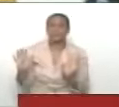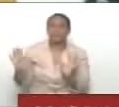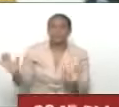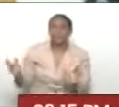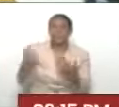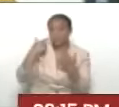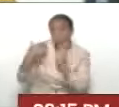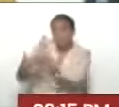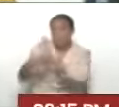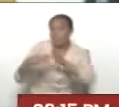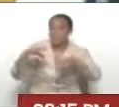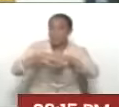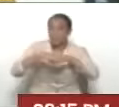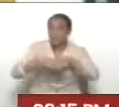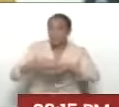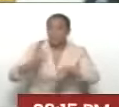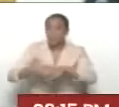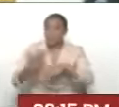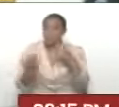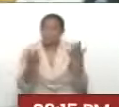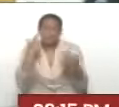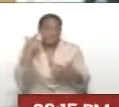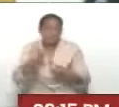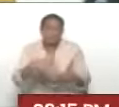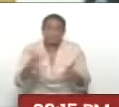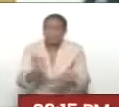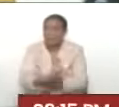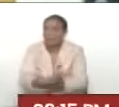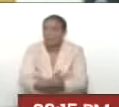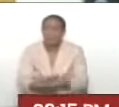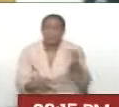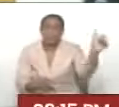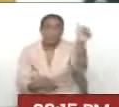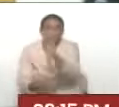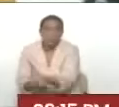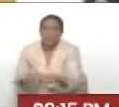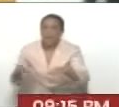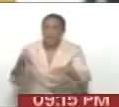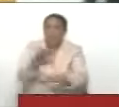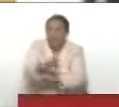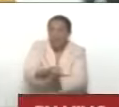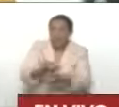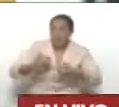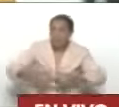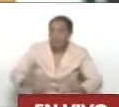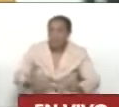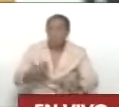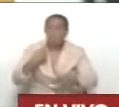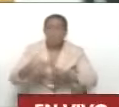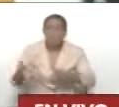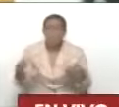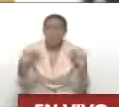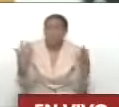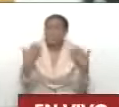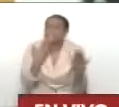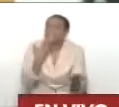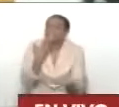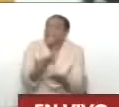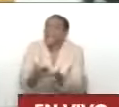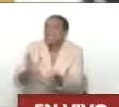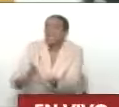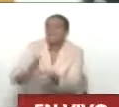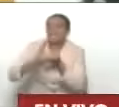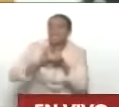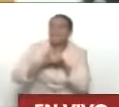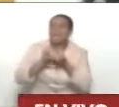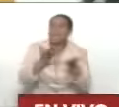le traje mi producto porque obviamente salí apurada, estaba en el acto del niño. Pero estoy muy, muy, muy agradecida con